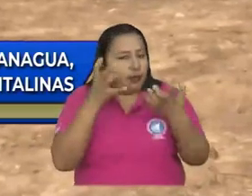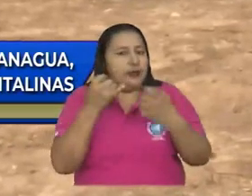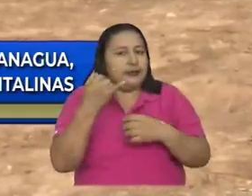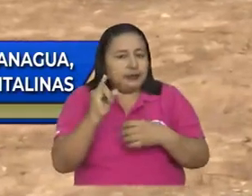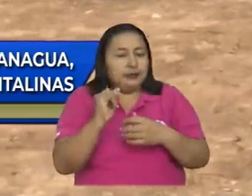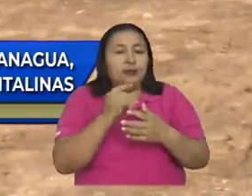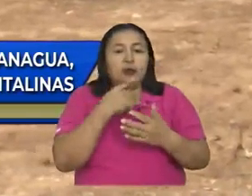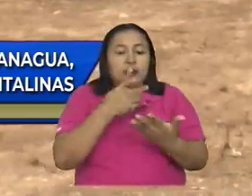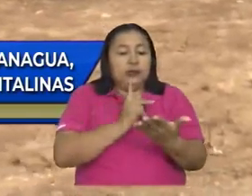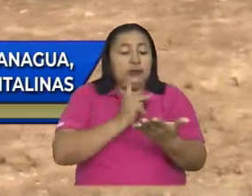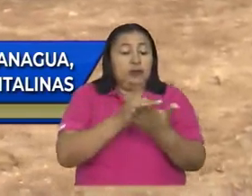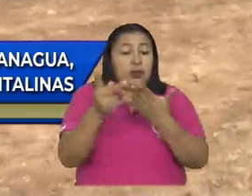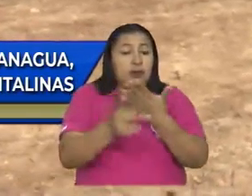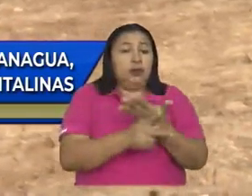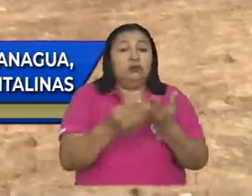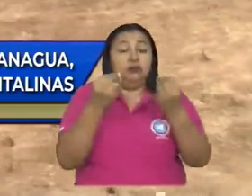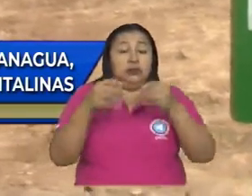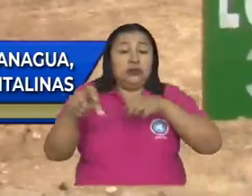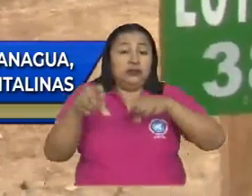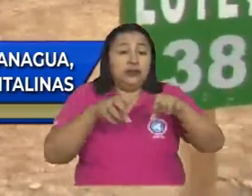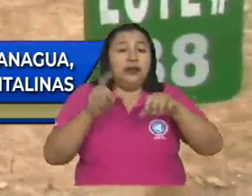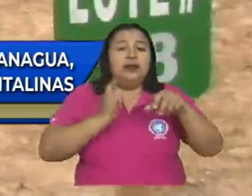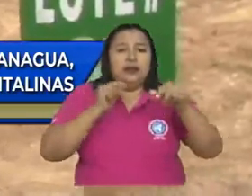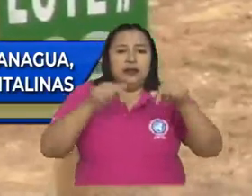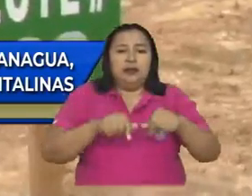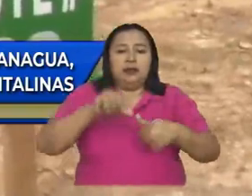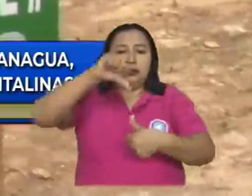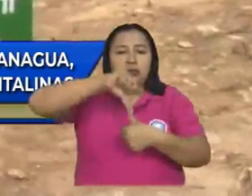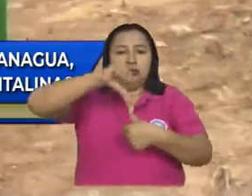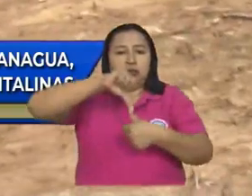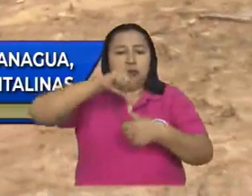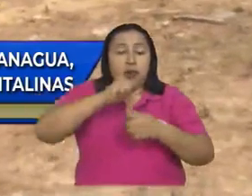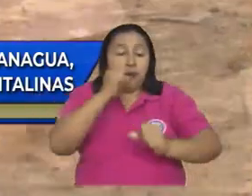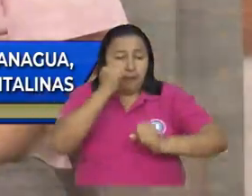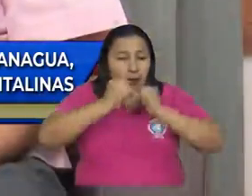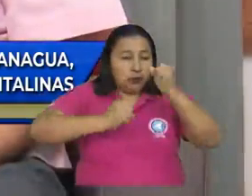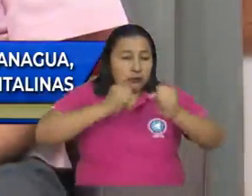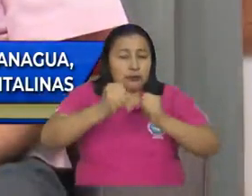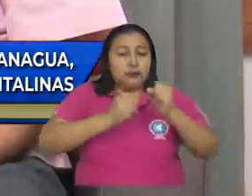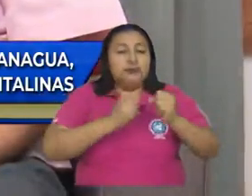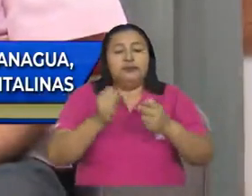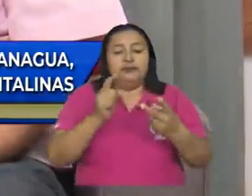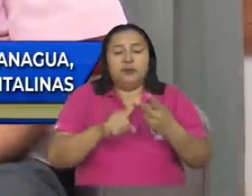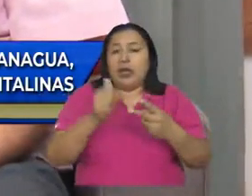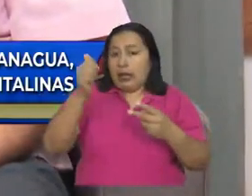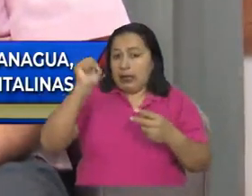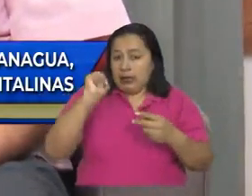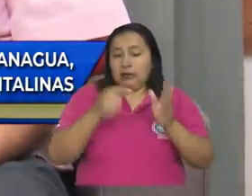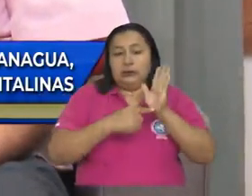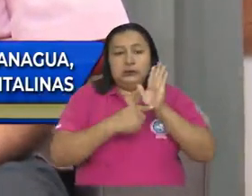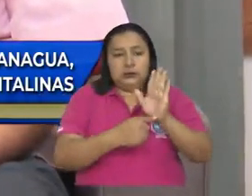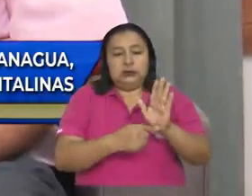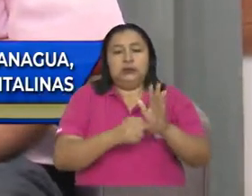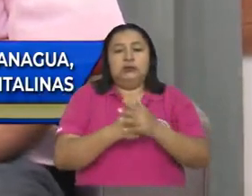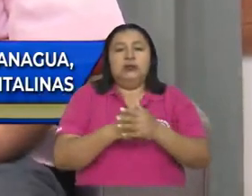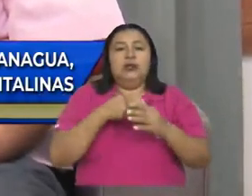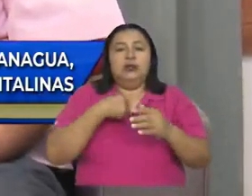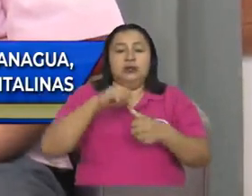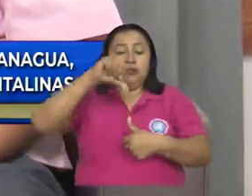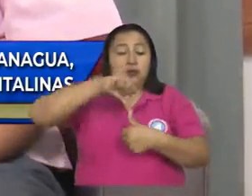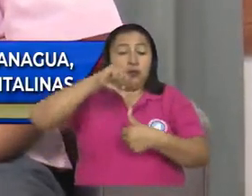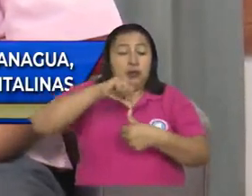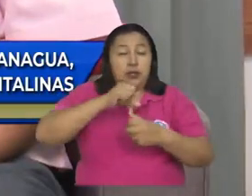están programados muchísimos eventos. Ya ahorita tenemos el Centroamericano de Boxeo. Okay. Sí. Ya ayer fue la presentación del